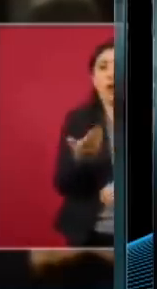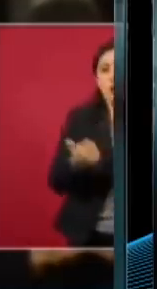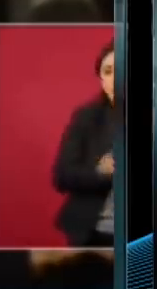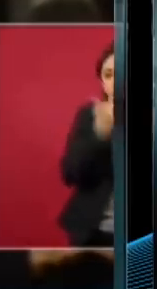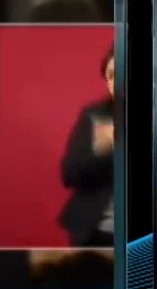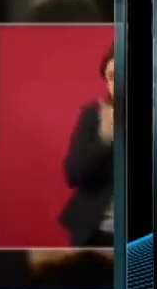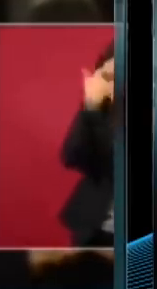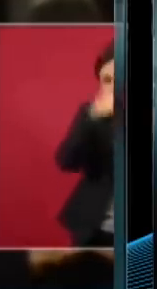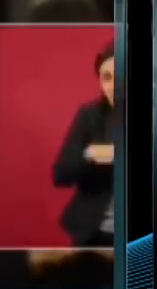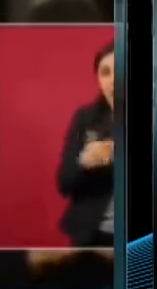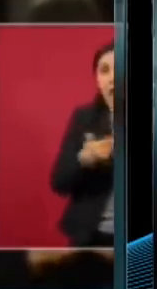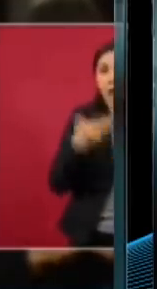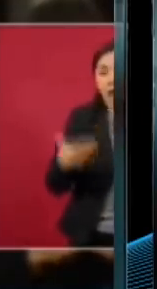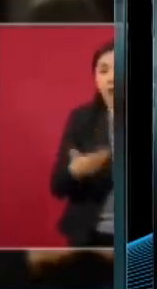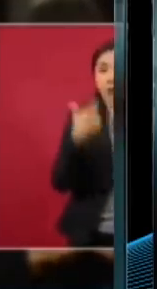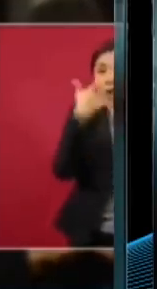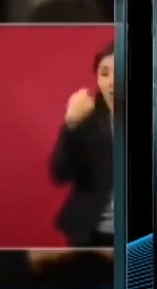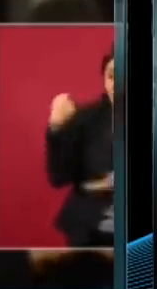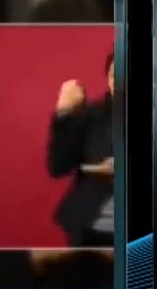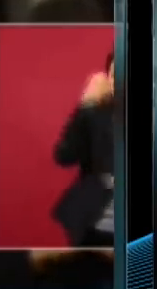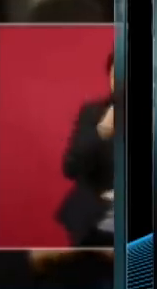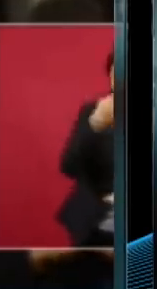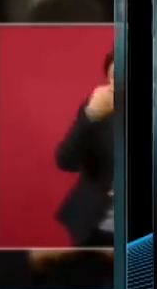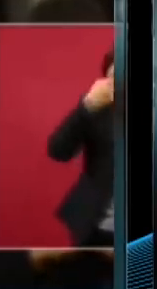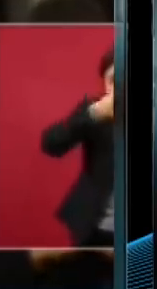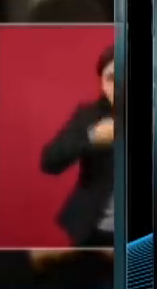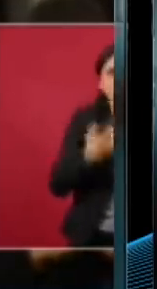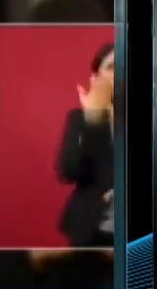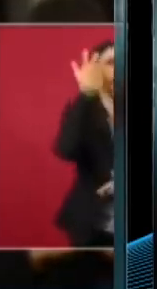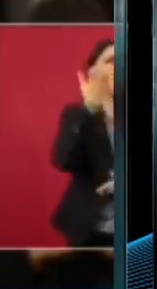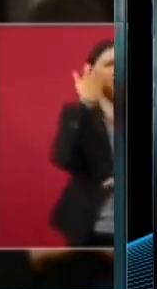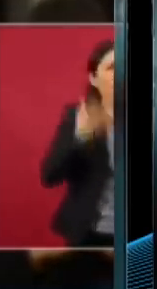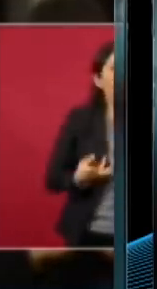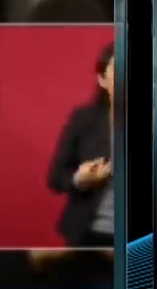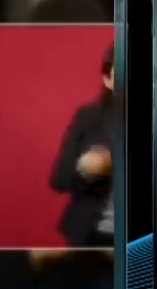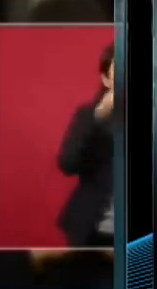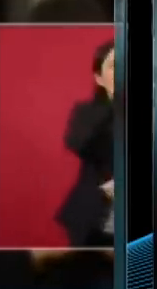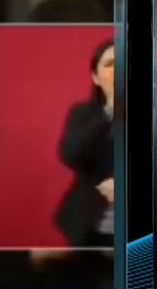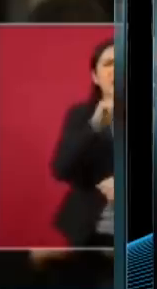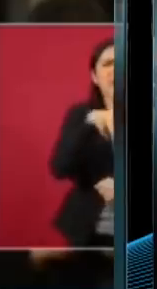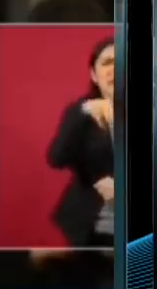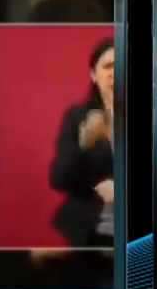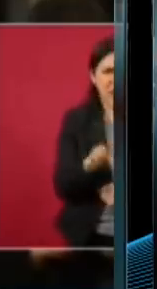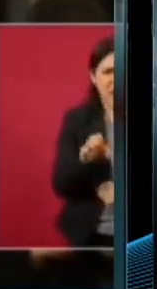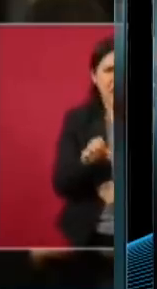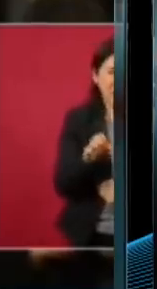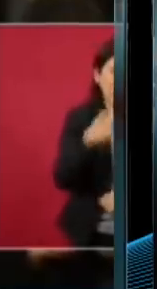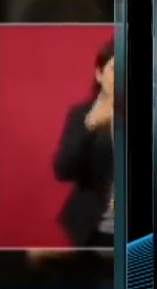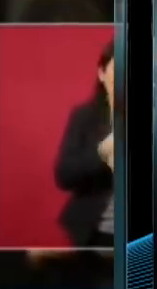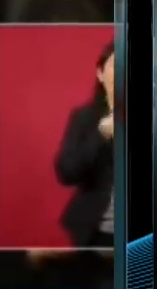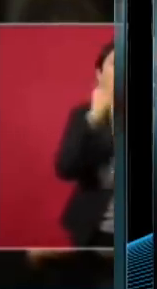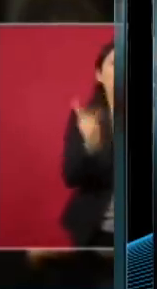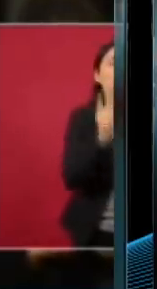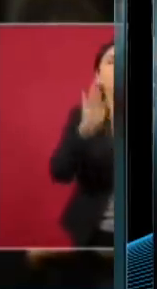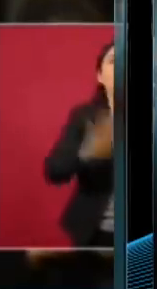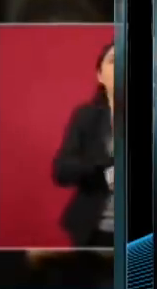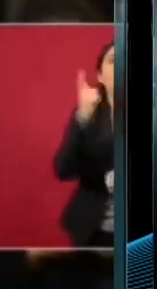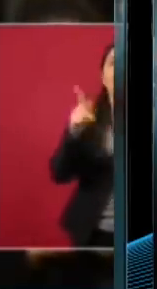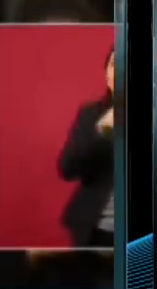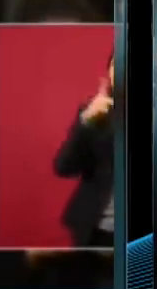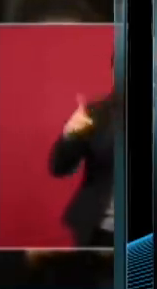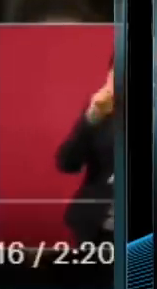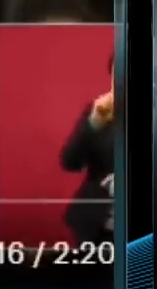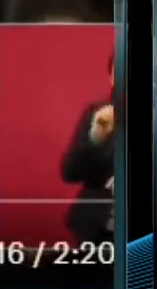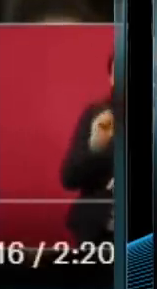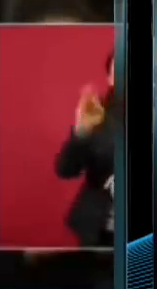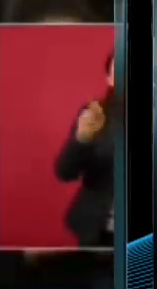que se acoten ya los presupuestos de estos gastos excesivos en el Instituto Nacional Electoral, sobre todo se lo pregunto porque en el Diario Oficial de